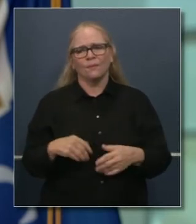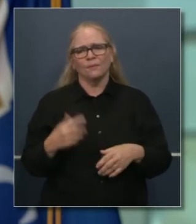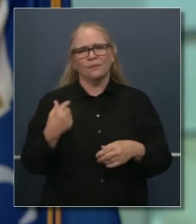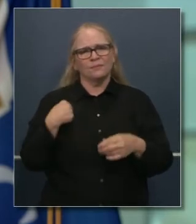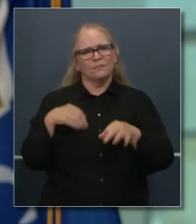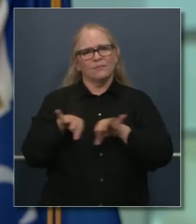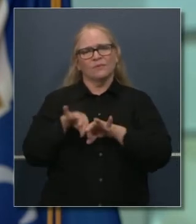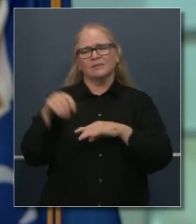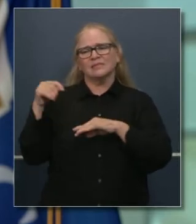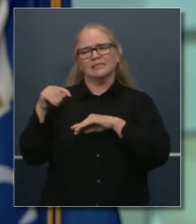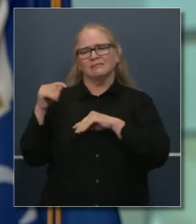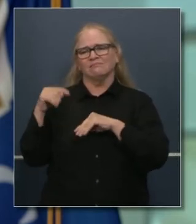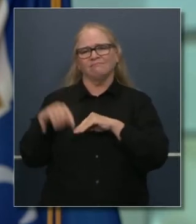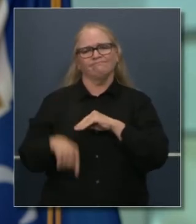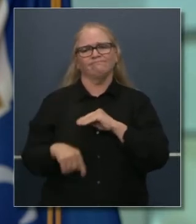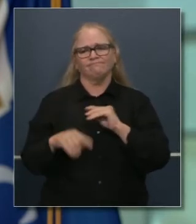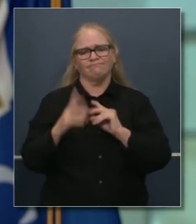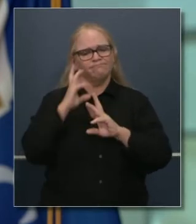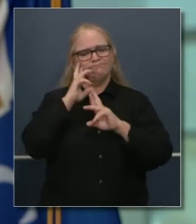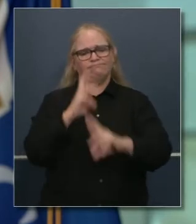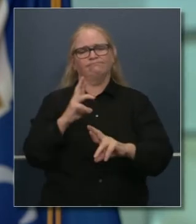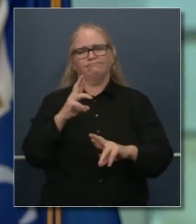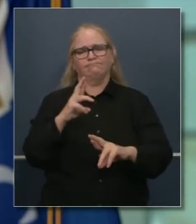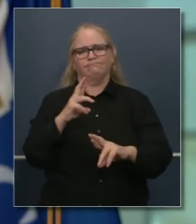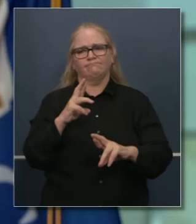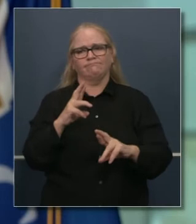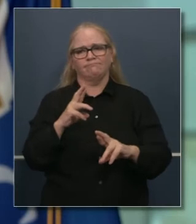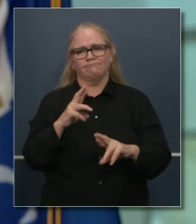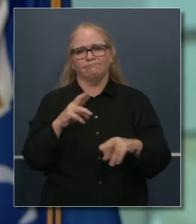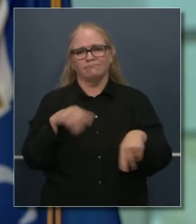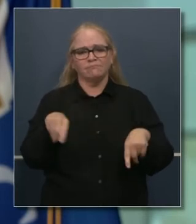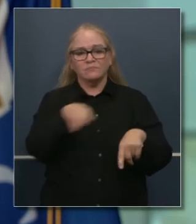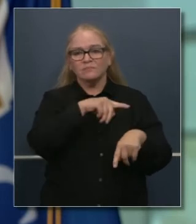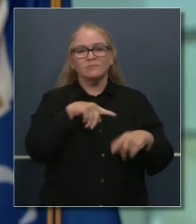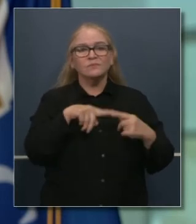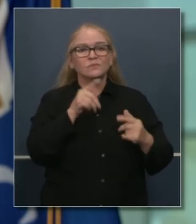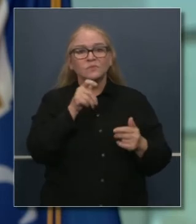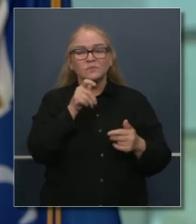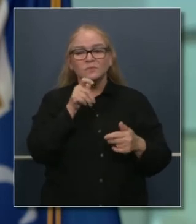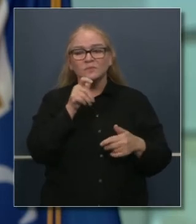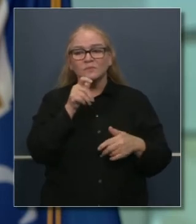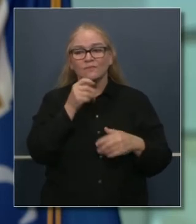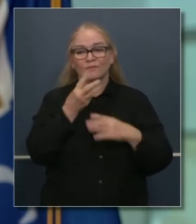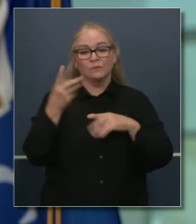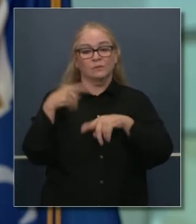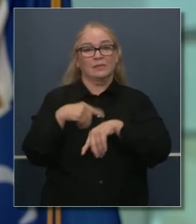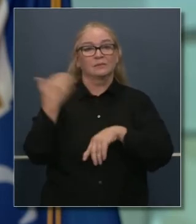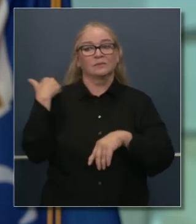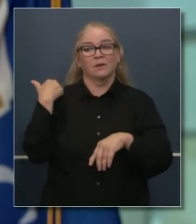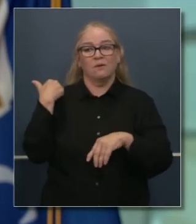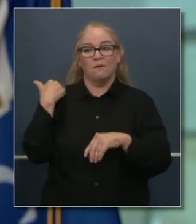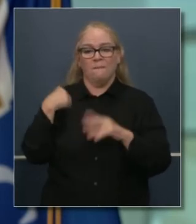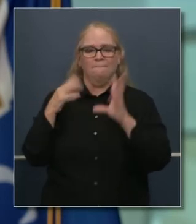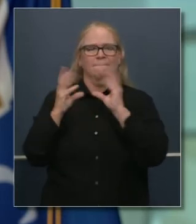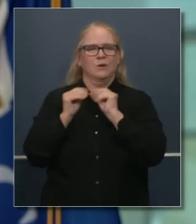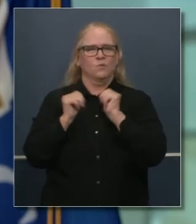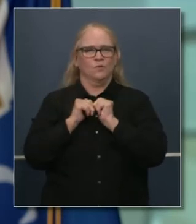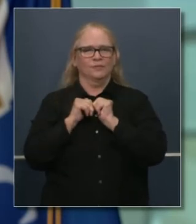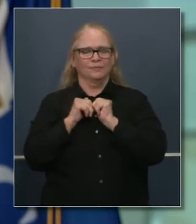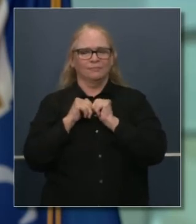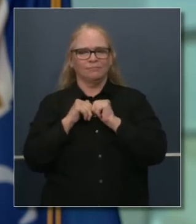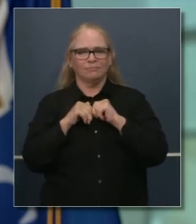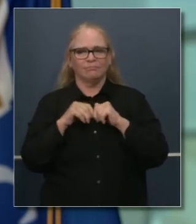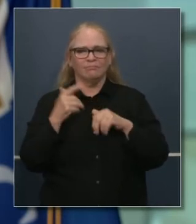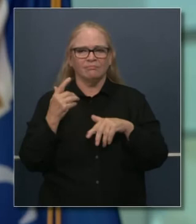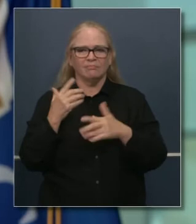respeto profundo y mi admiración profunda hace unos días tuve el privilegio de tener una reunión con